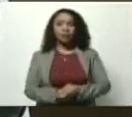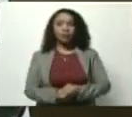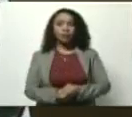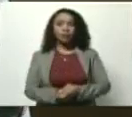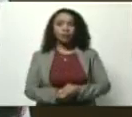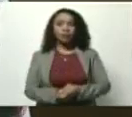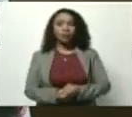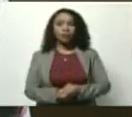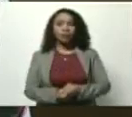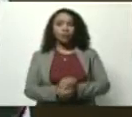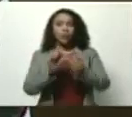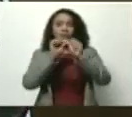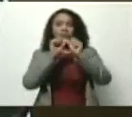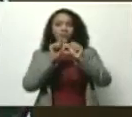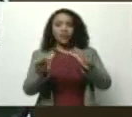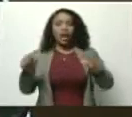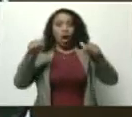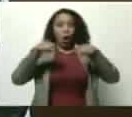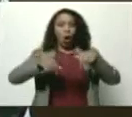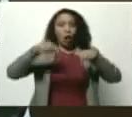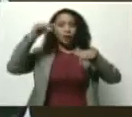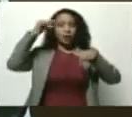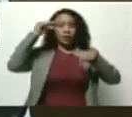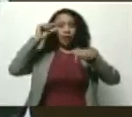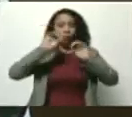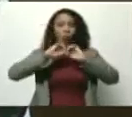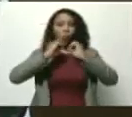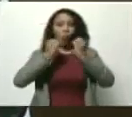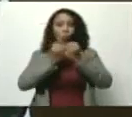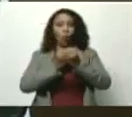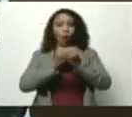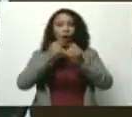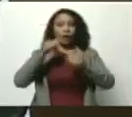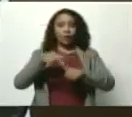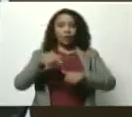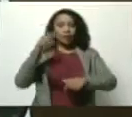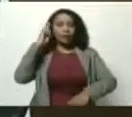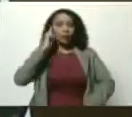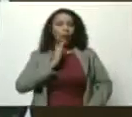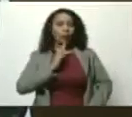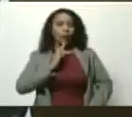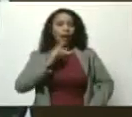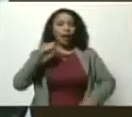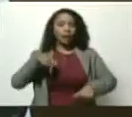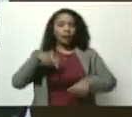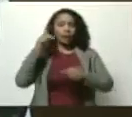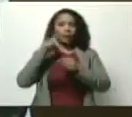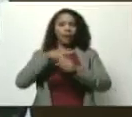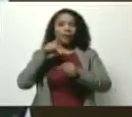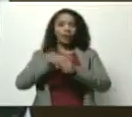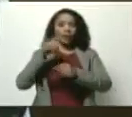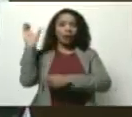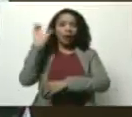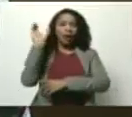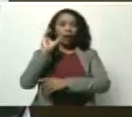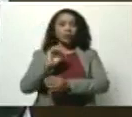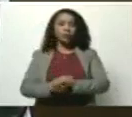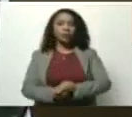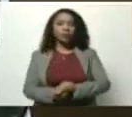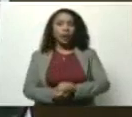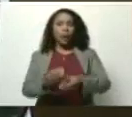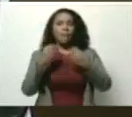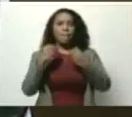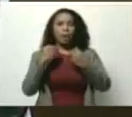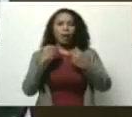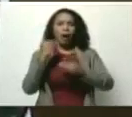fijar el día de hoy en el salón simón bolívar complejo pedevesa la campiña en la ciudad de caracas para